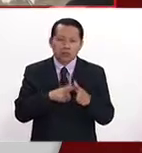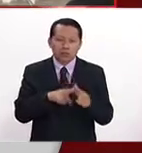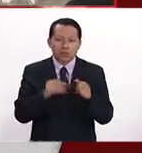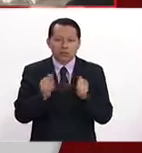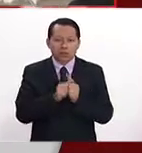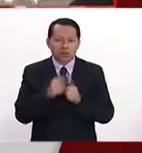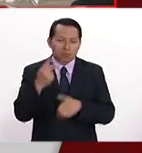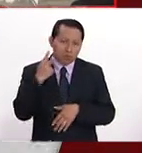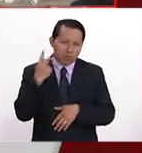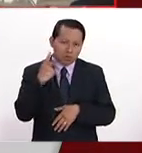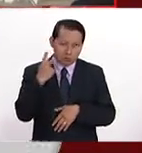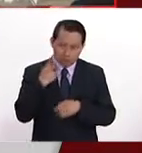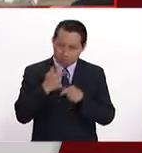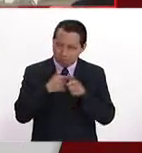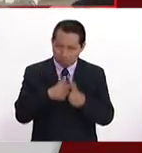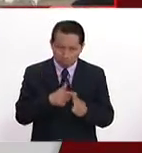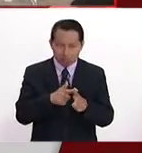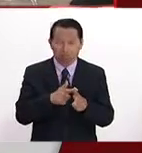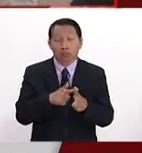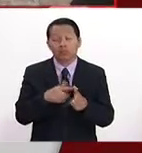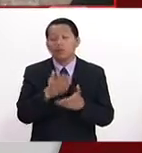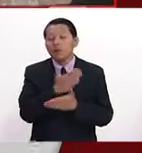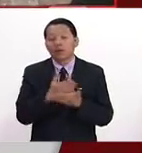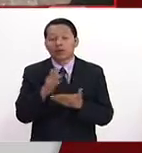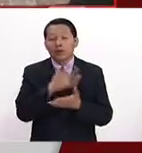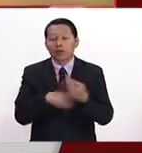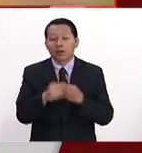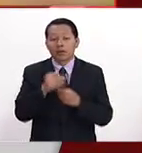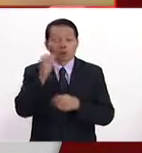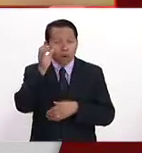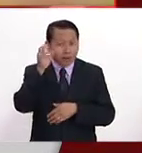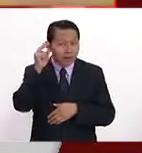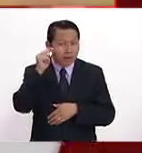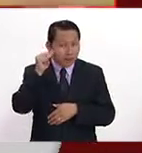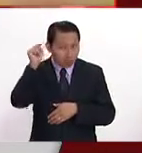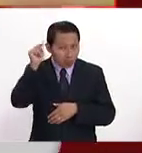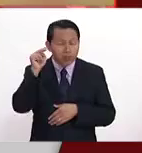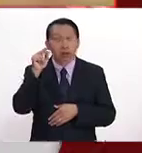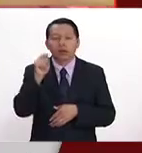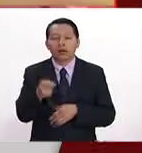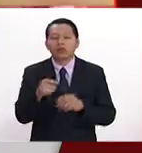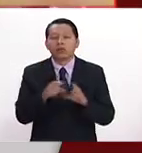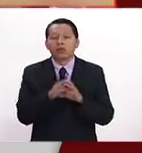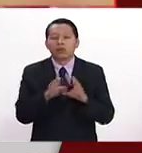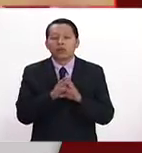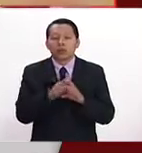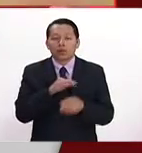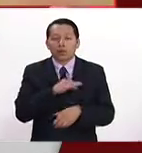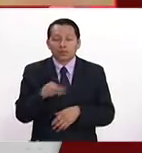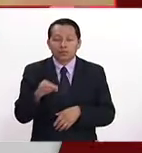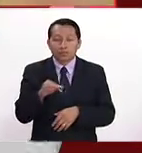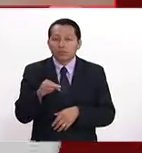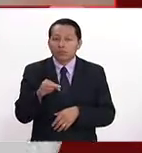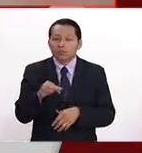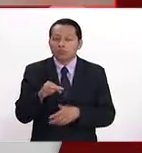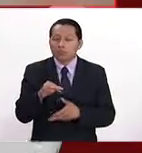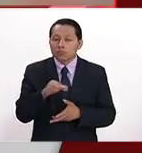sus políticas. Por otro lado, Corea del Norte representa una fuente de